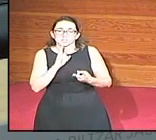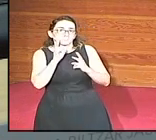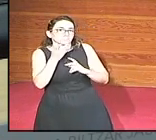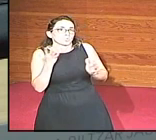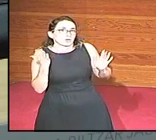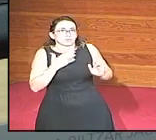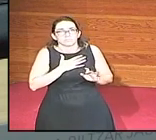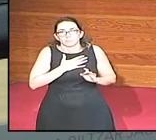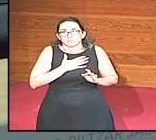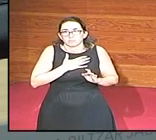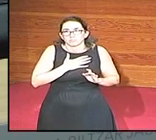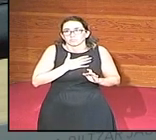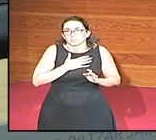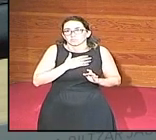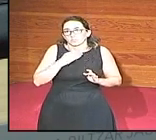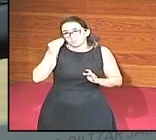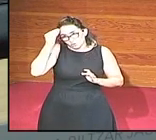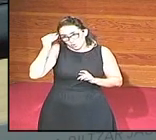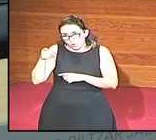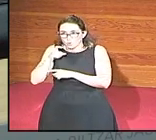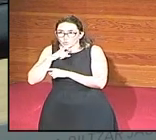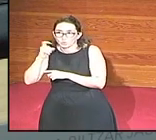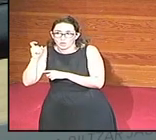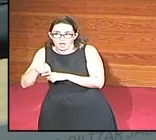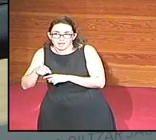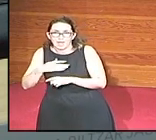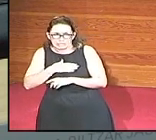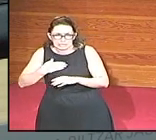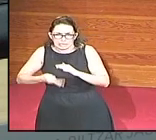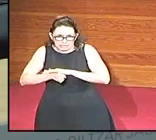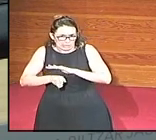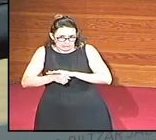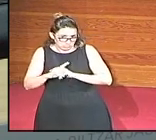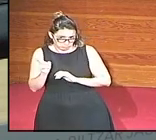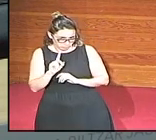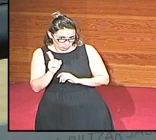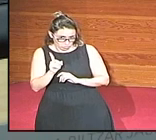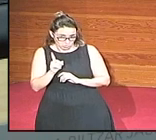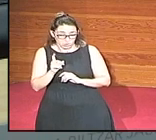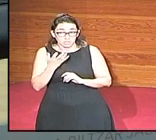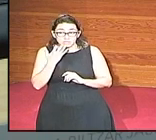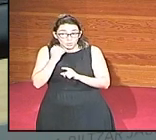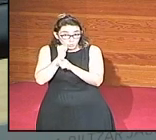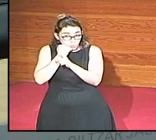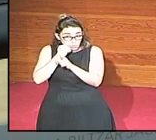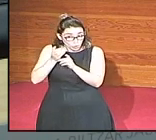que los ucranianos quieran que continúe la guerra. Ellos la terminarían pasado mañana si los rusos se vuelven a su casa. O sea, es así de